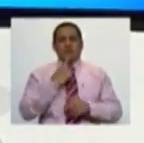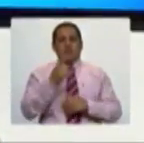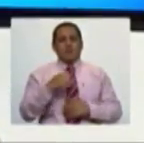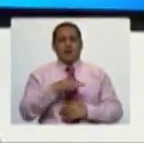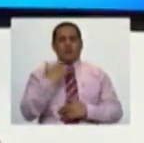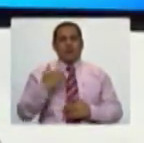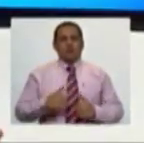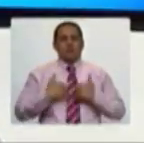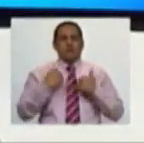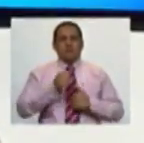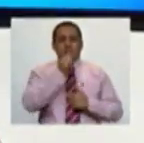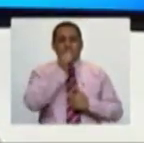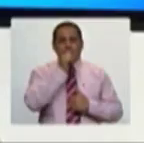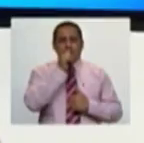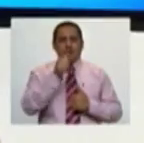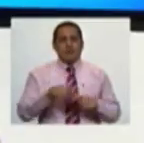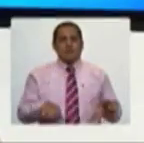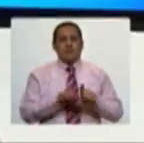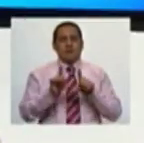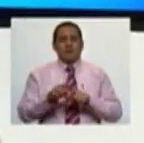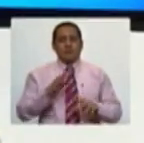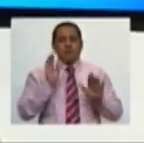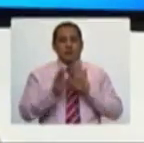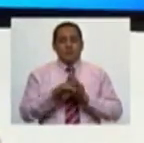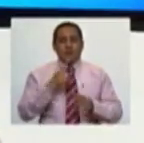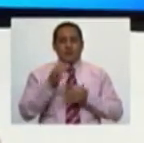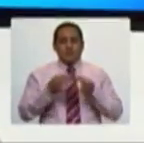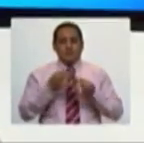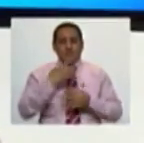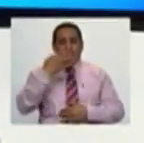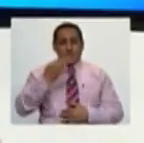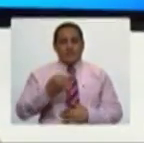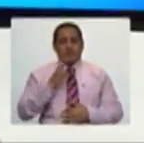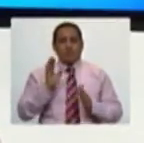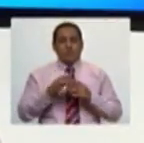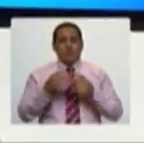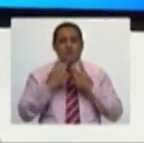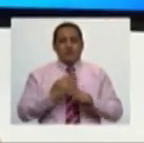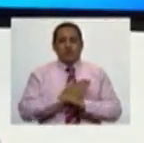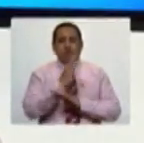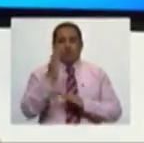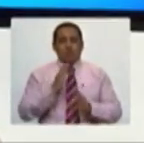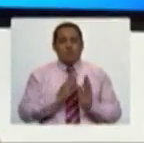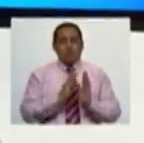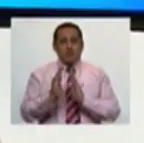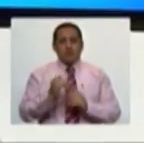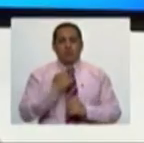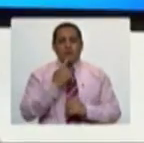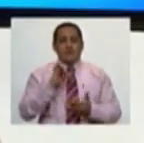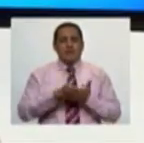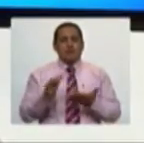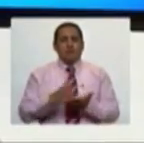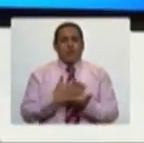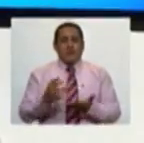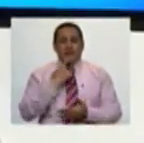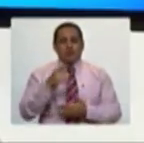que estaban vulnerando su intimidad, su privacidad, ¿no? Y en realidad lo que se ve a lo largo del proceso